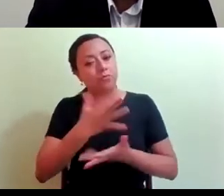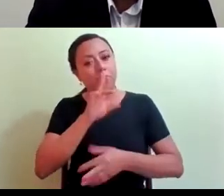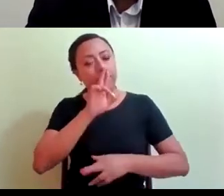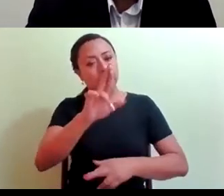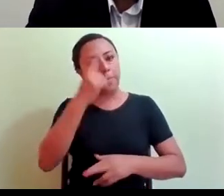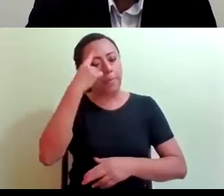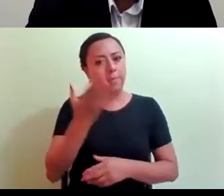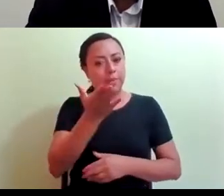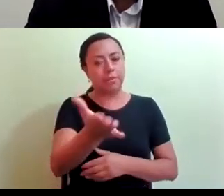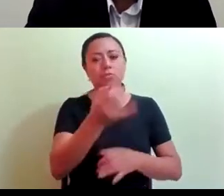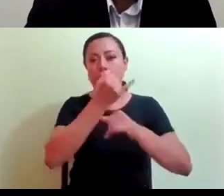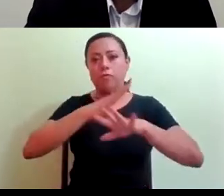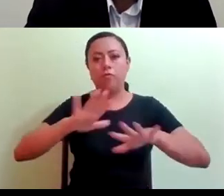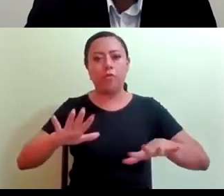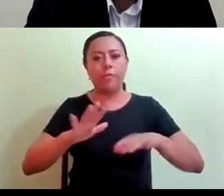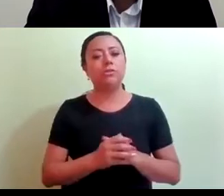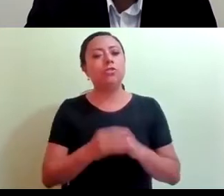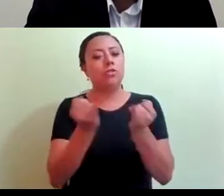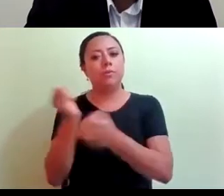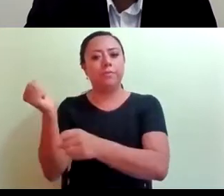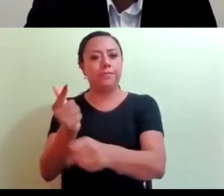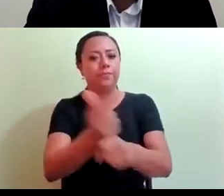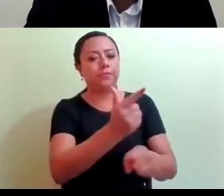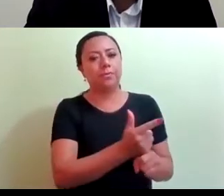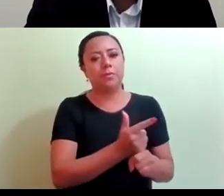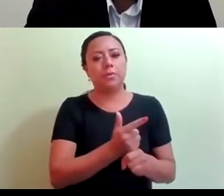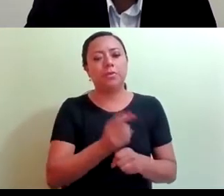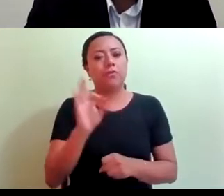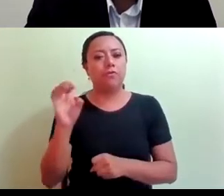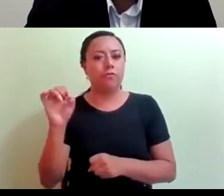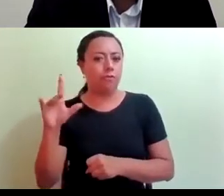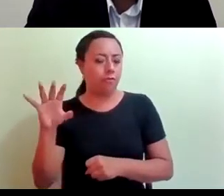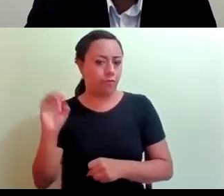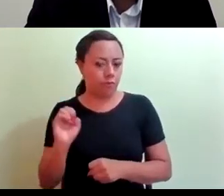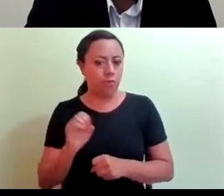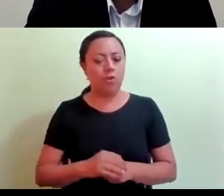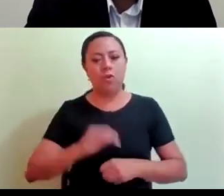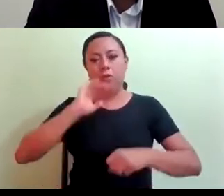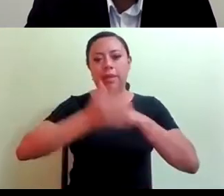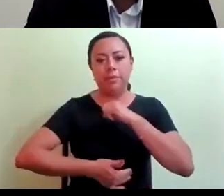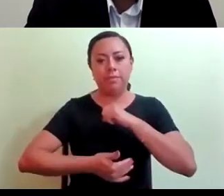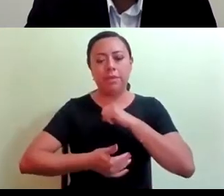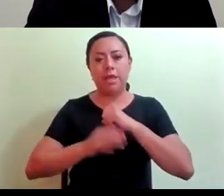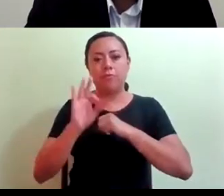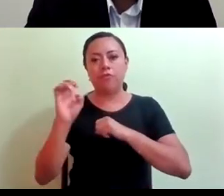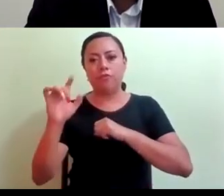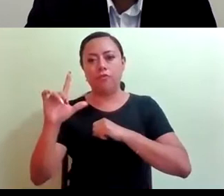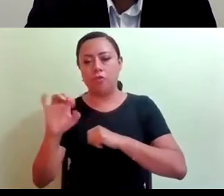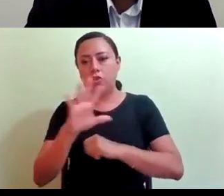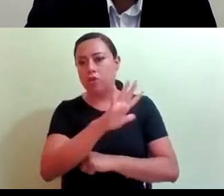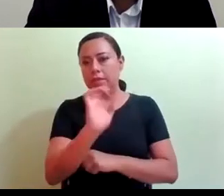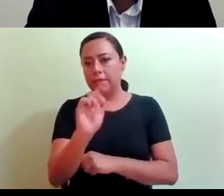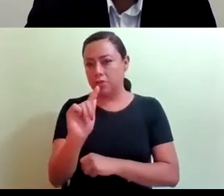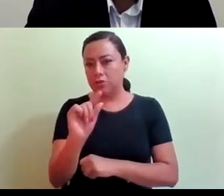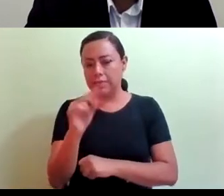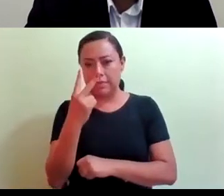solicitud de información identificada con el número de folio con terminación 57220. A través de